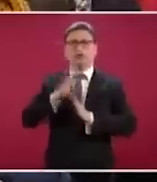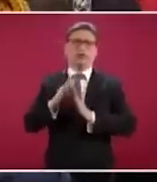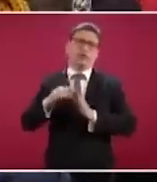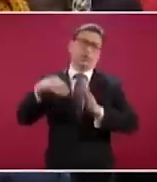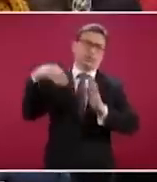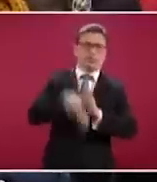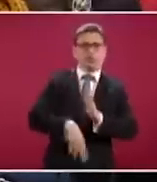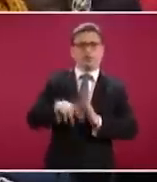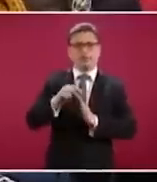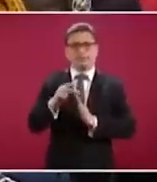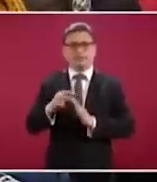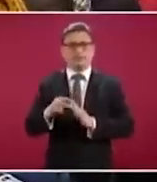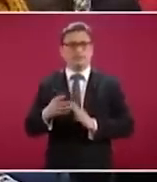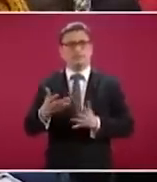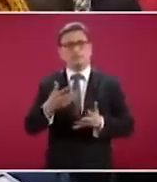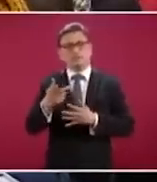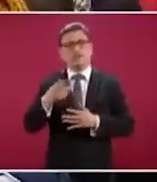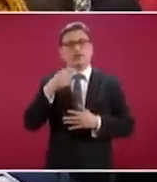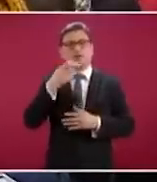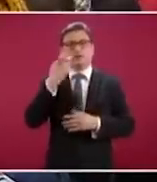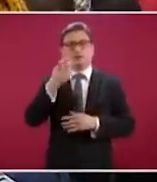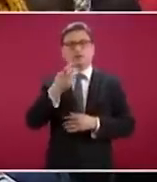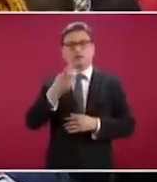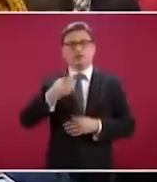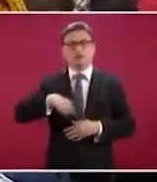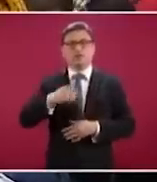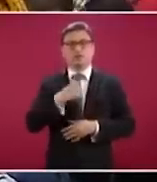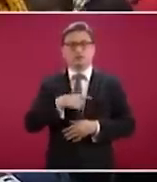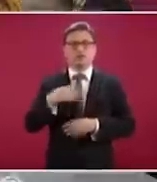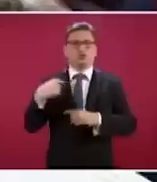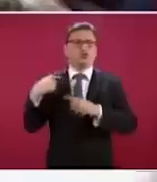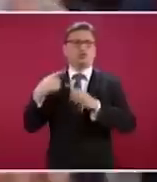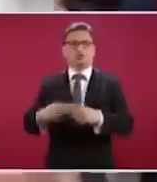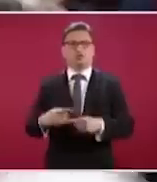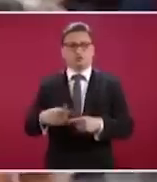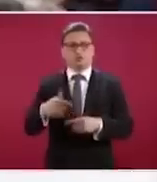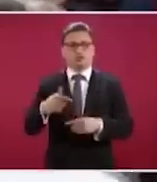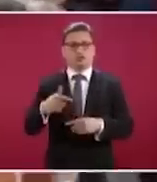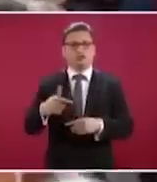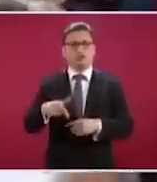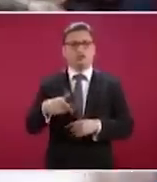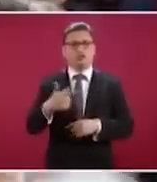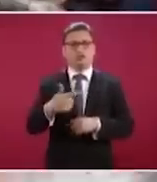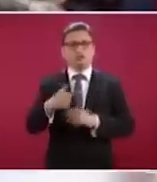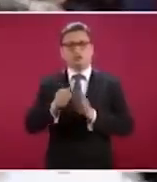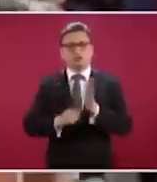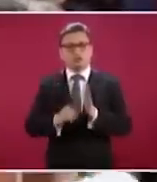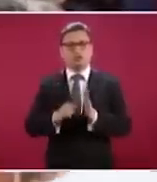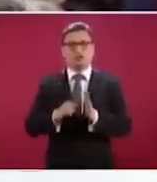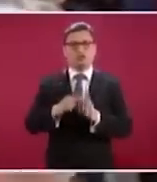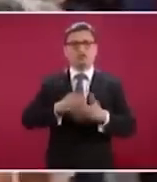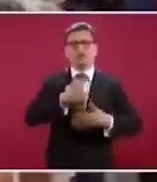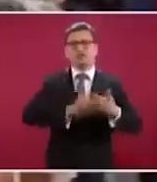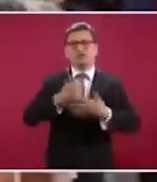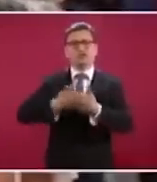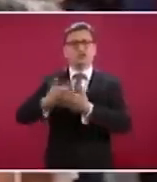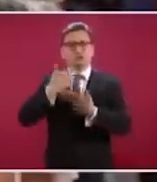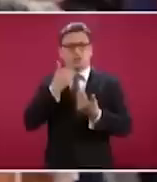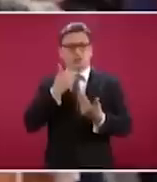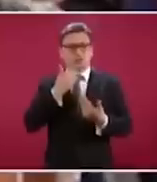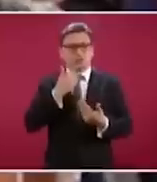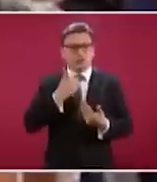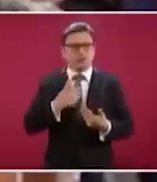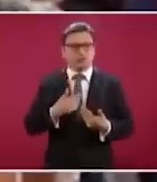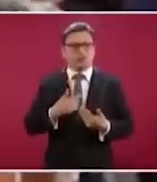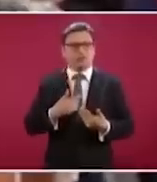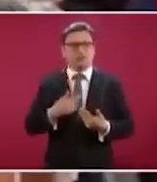no con creces, apabulladamente. Para eso hemos perdido 12 meses. Hemos perdido 12 meses que no tenemos un inventario. Esa es mi ansia y